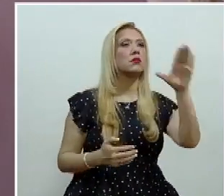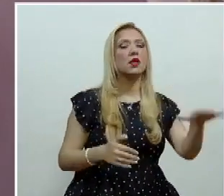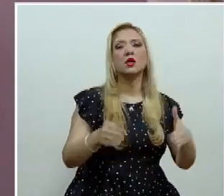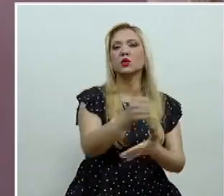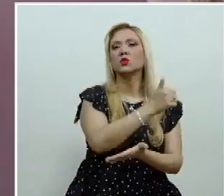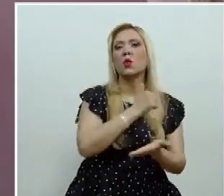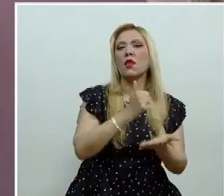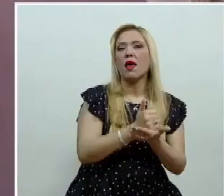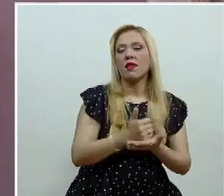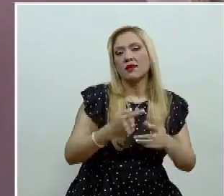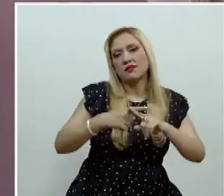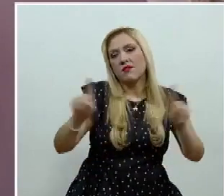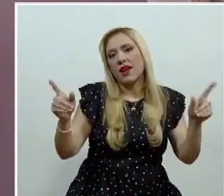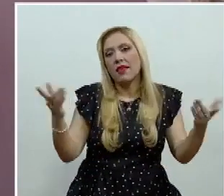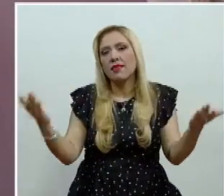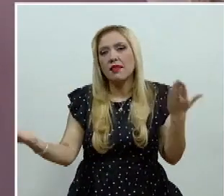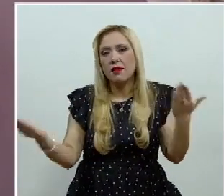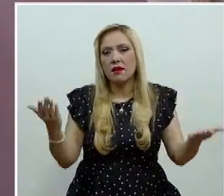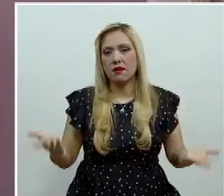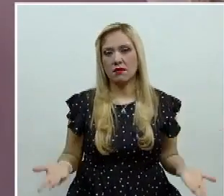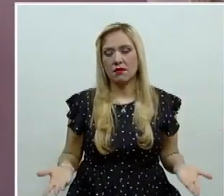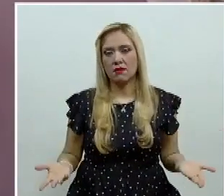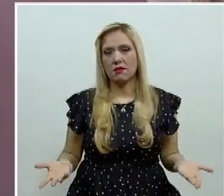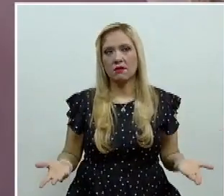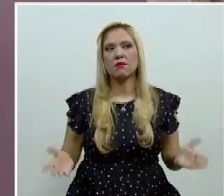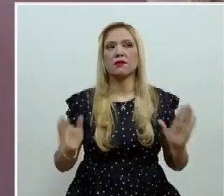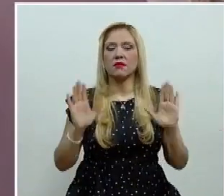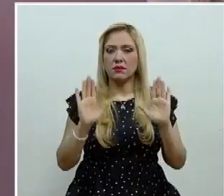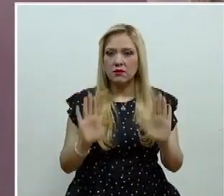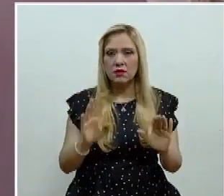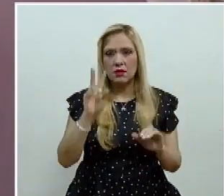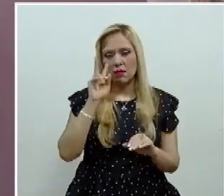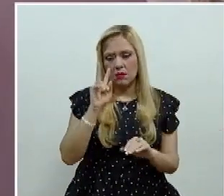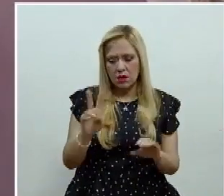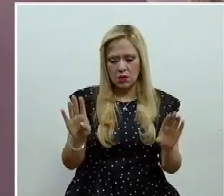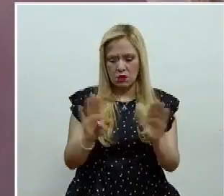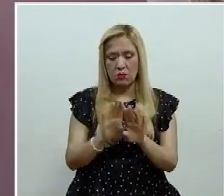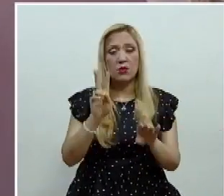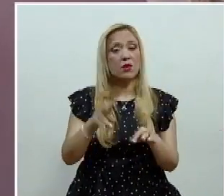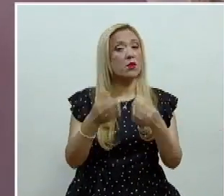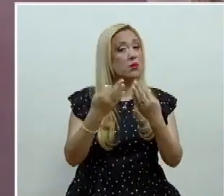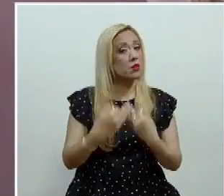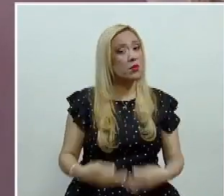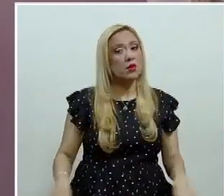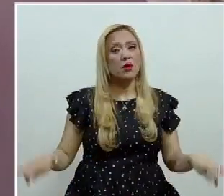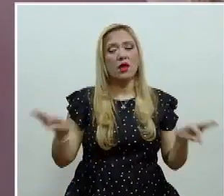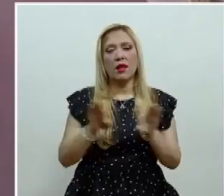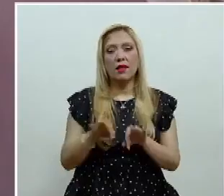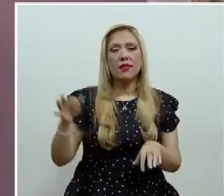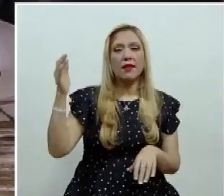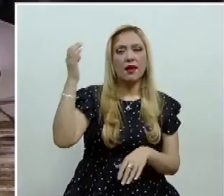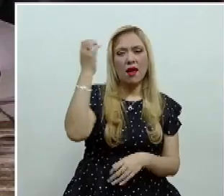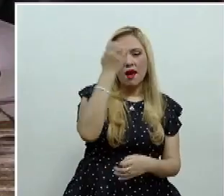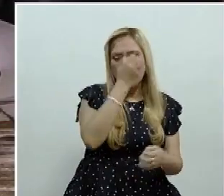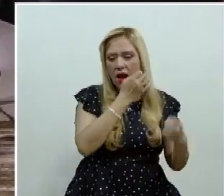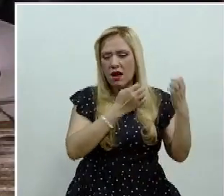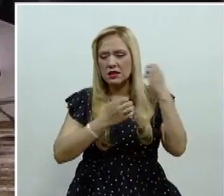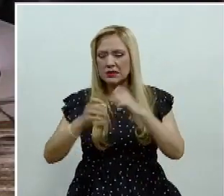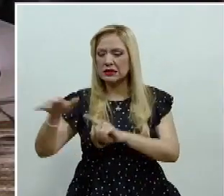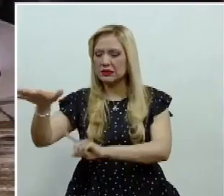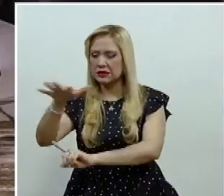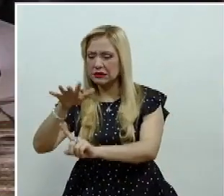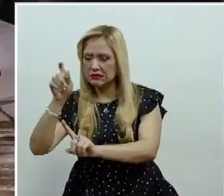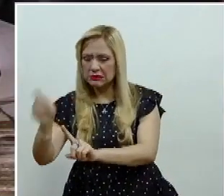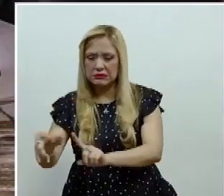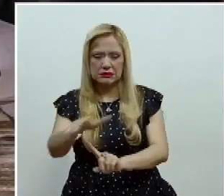en otro contexto. Entonces, aquí es importante tener esta conciencia de lo importante que es el análisis de contexto para